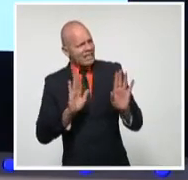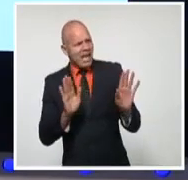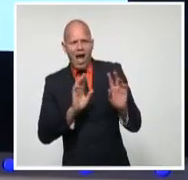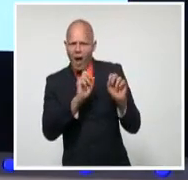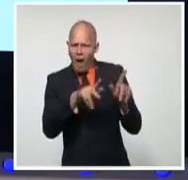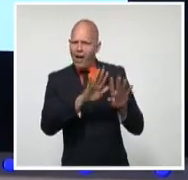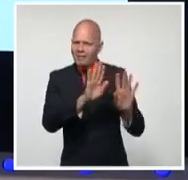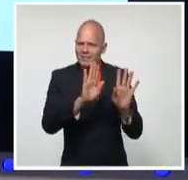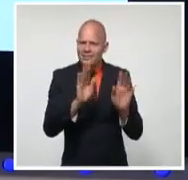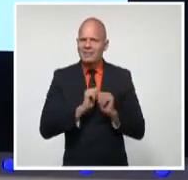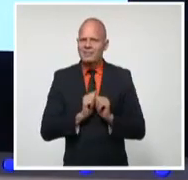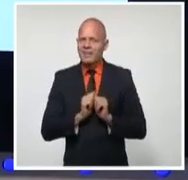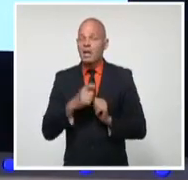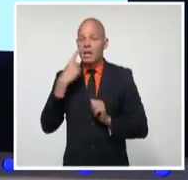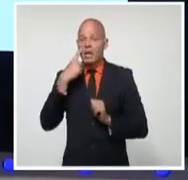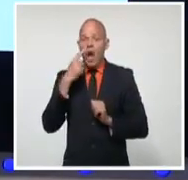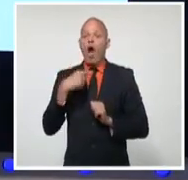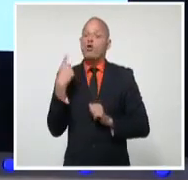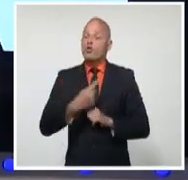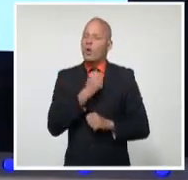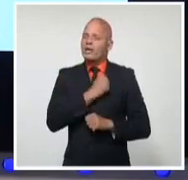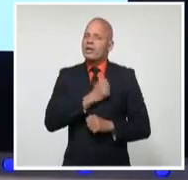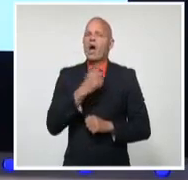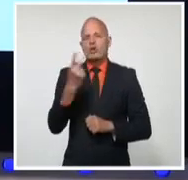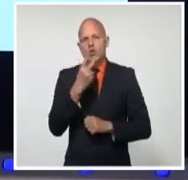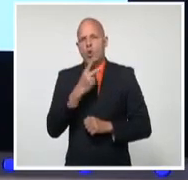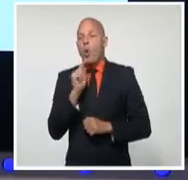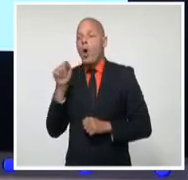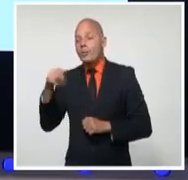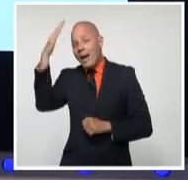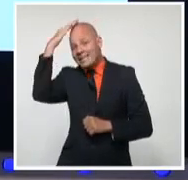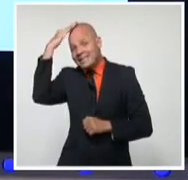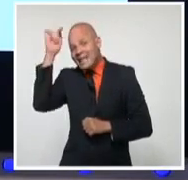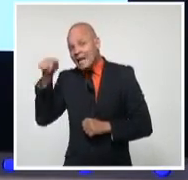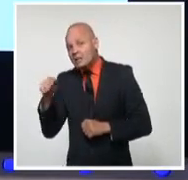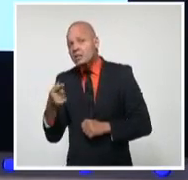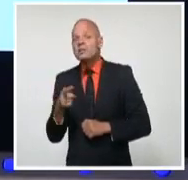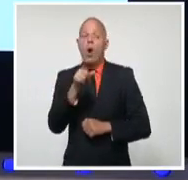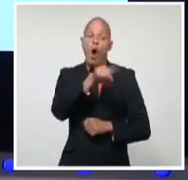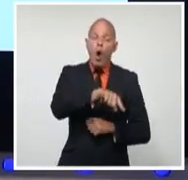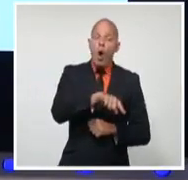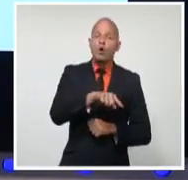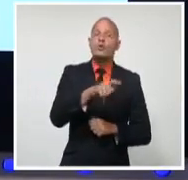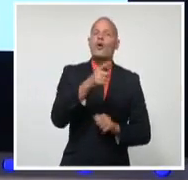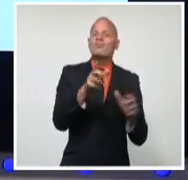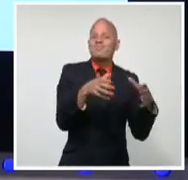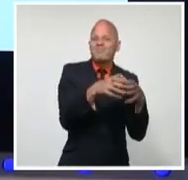el 27N. Ese es el texto del correo. Repito, Razones de Cuba,